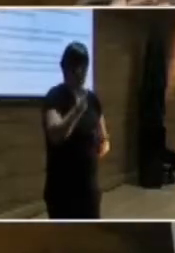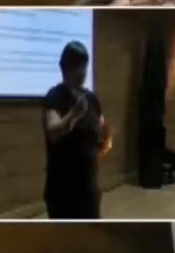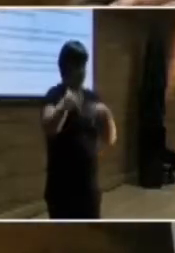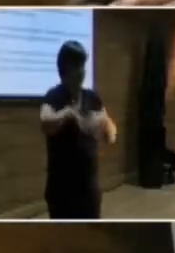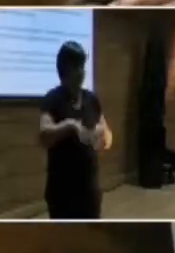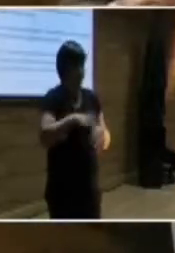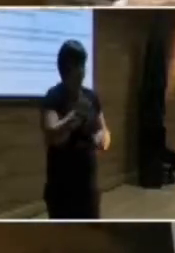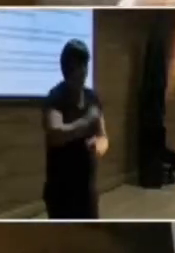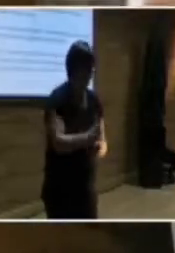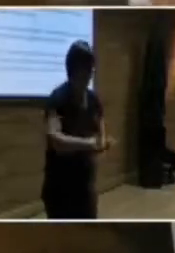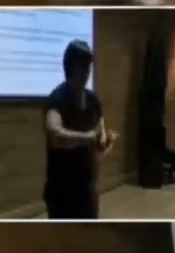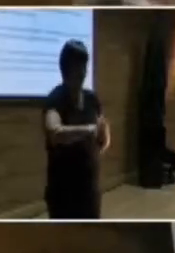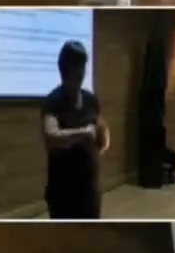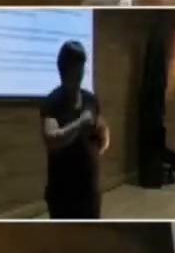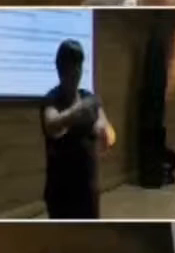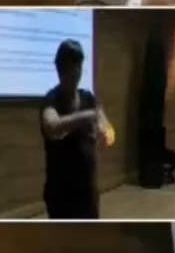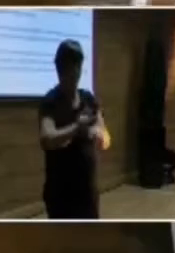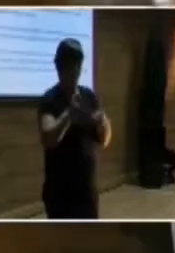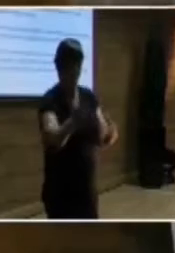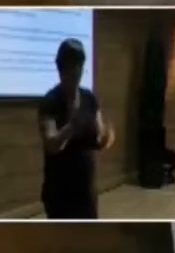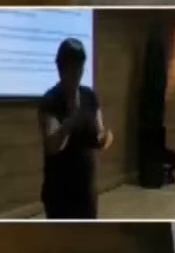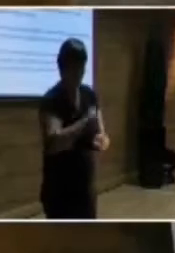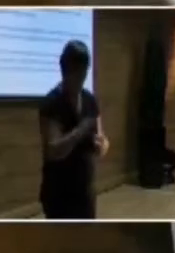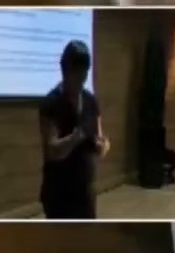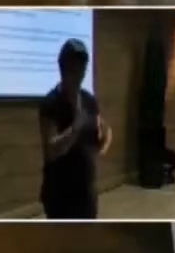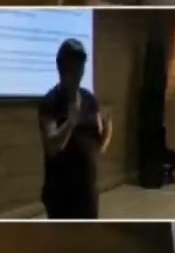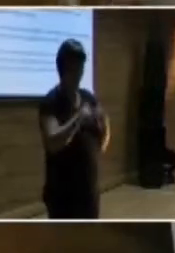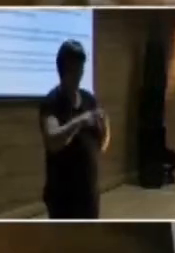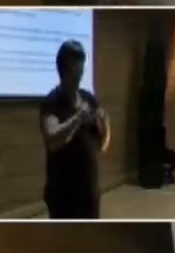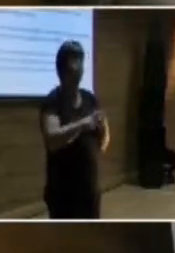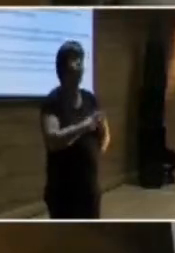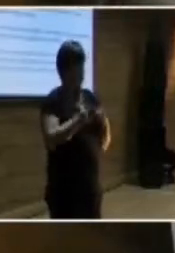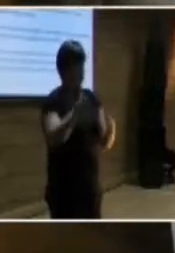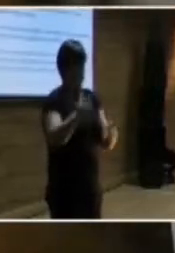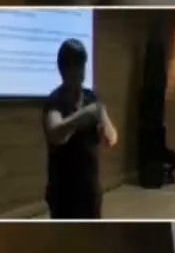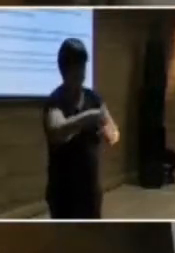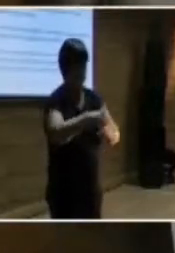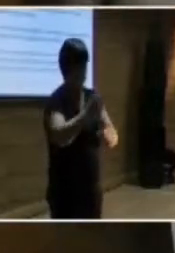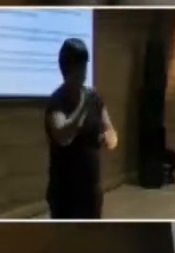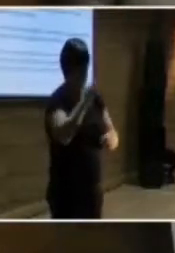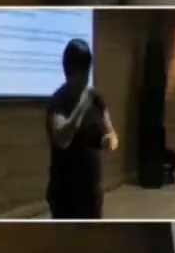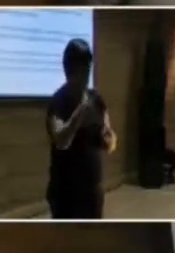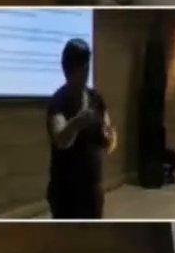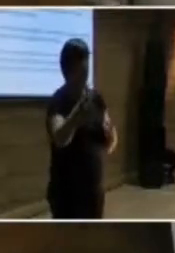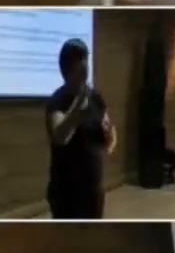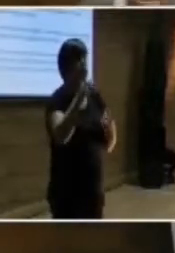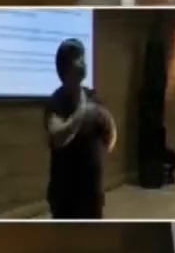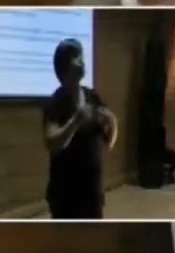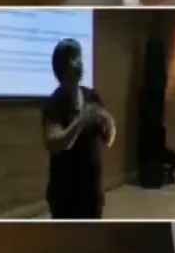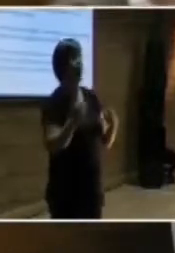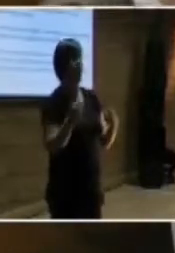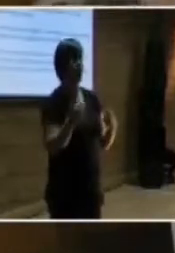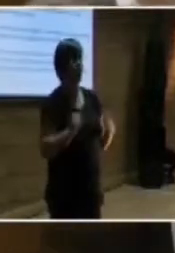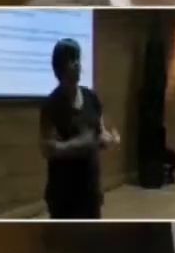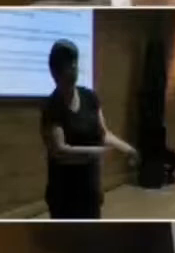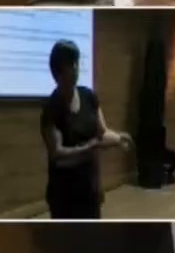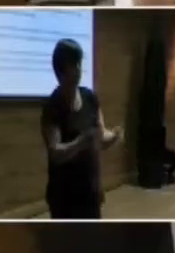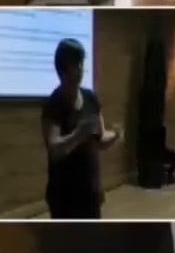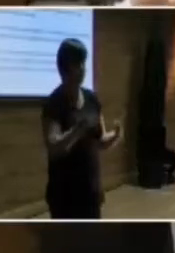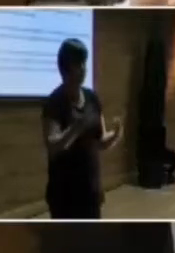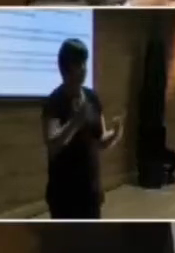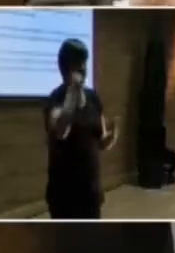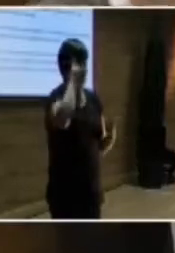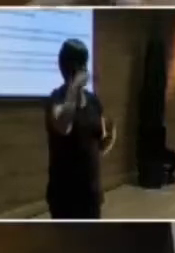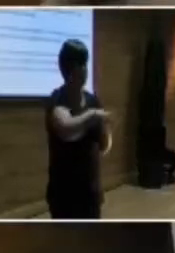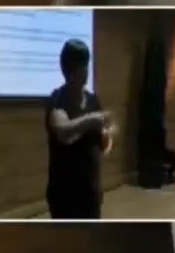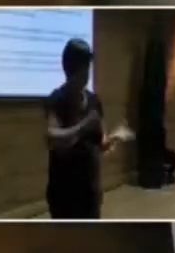no se los recetan, si es porque se los recetan pero los usuarios dejan de utilizarlos al ver que no hay un efecto espectacular. De